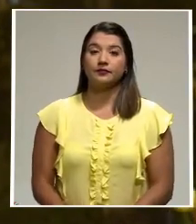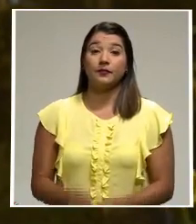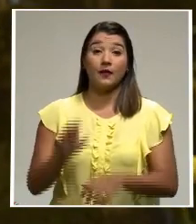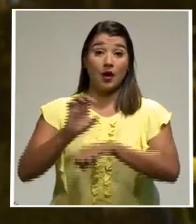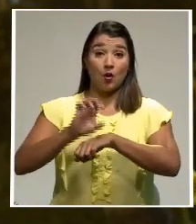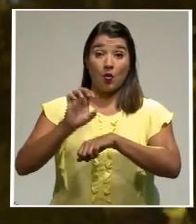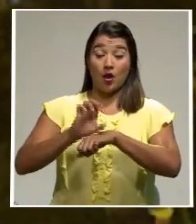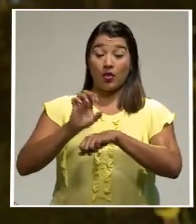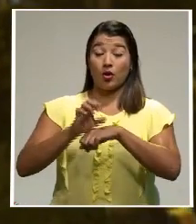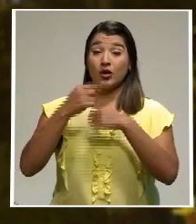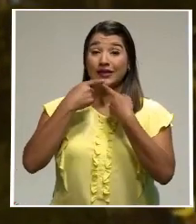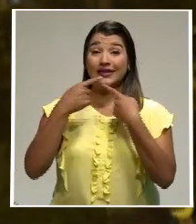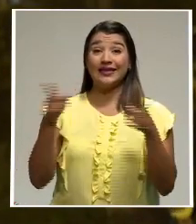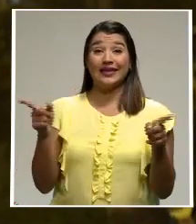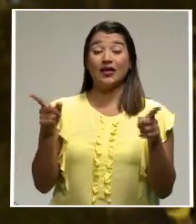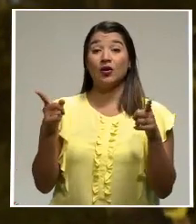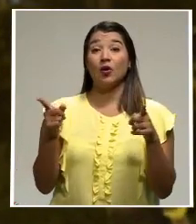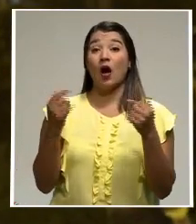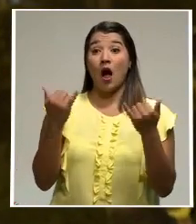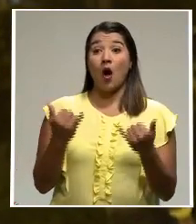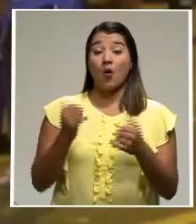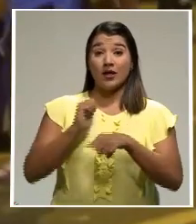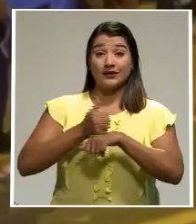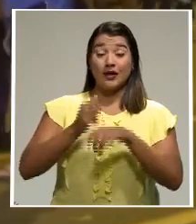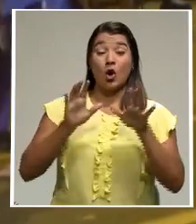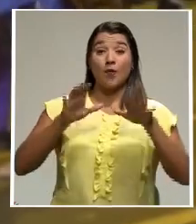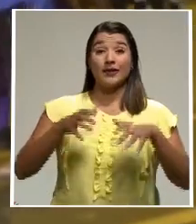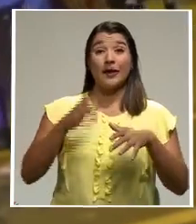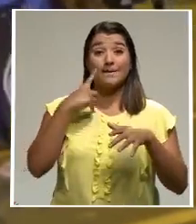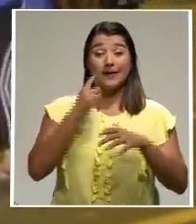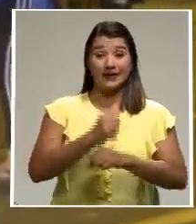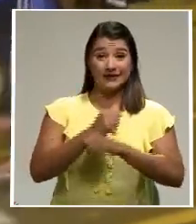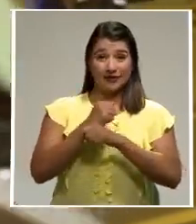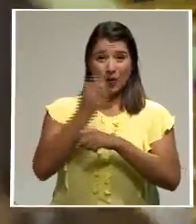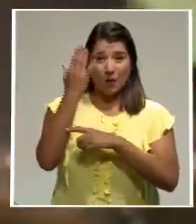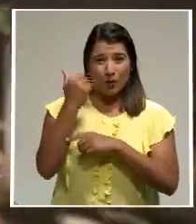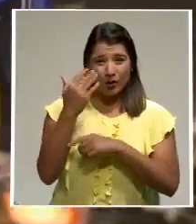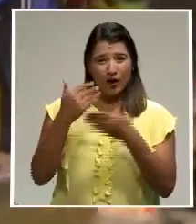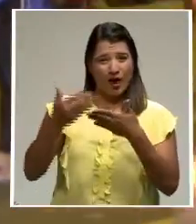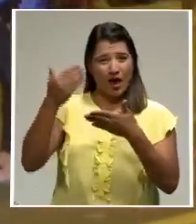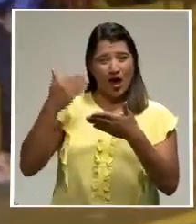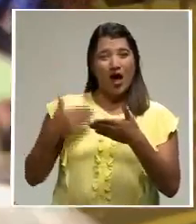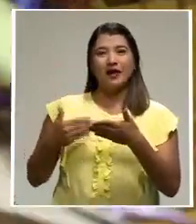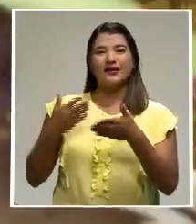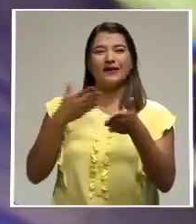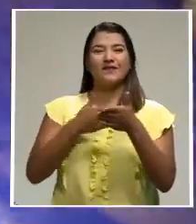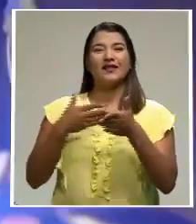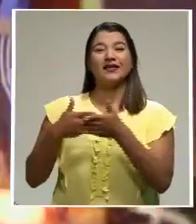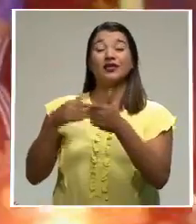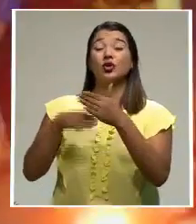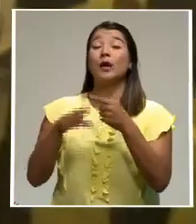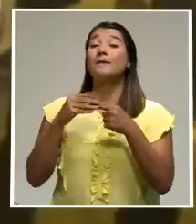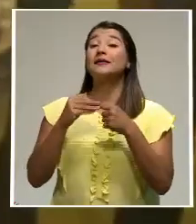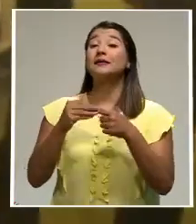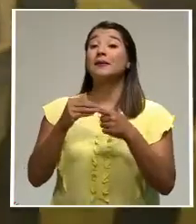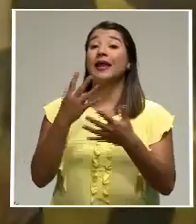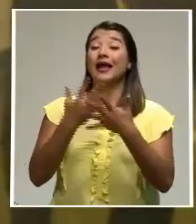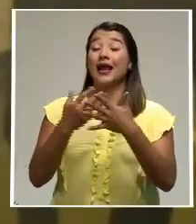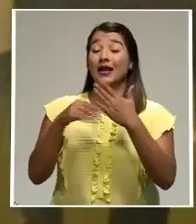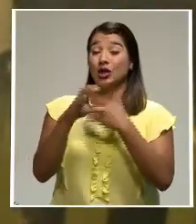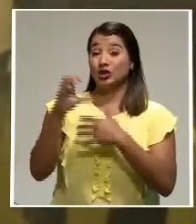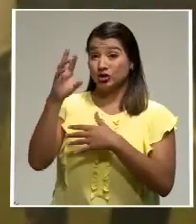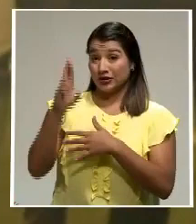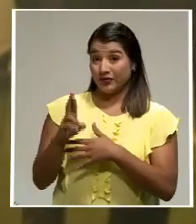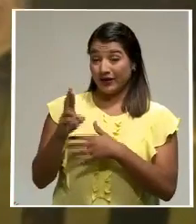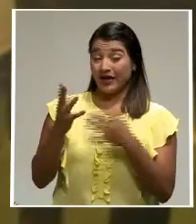Ecuador anunció la activación de comités de seguridad luego de las violentas revueltas en las principales cárceles del país. La medida